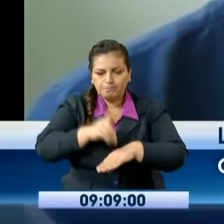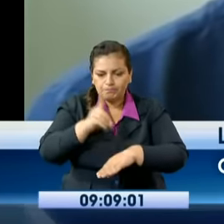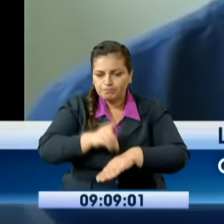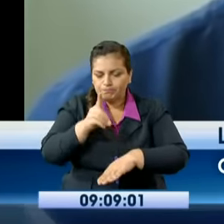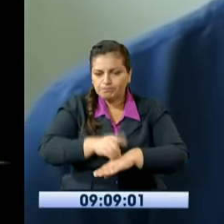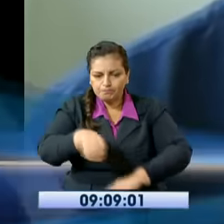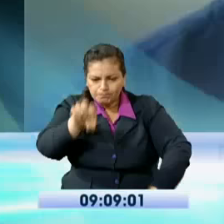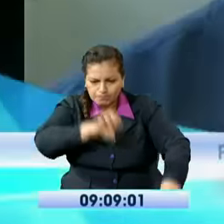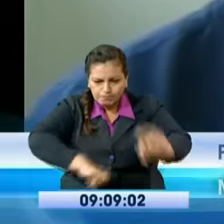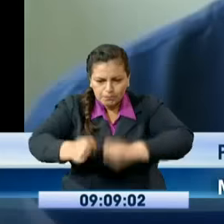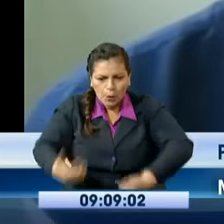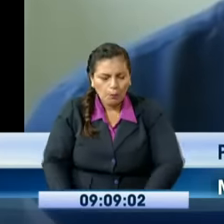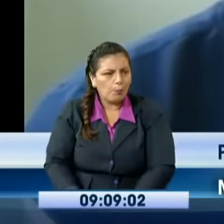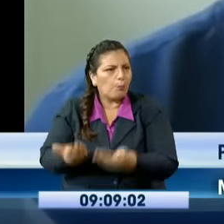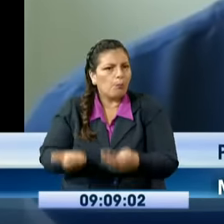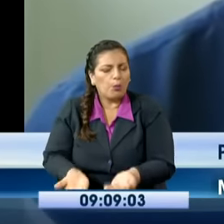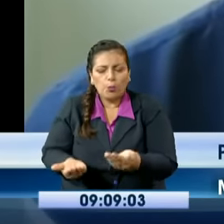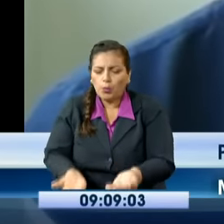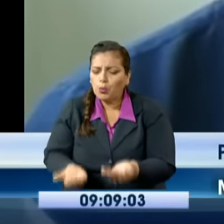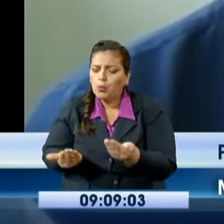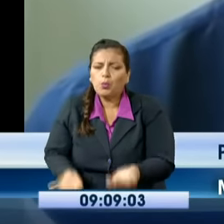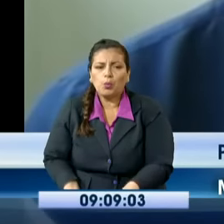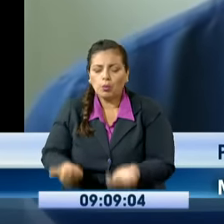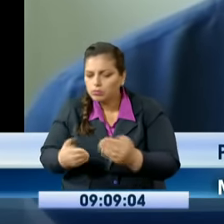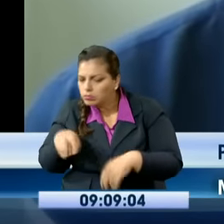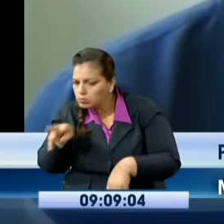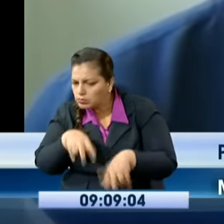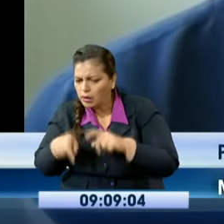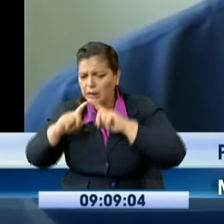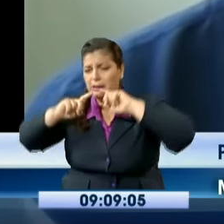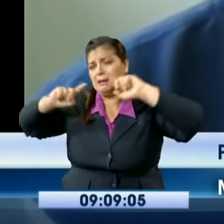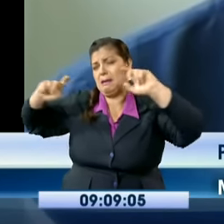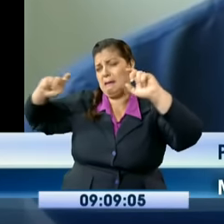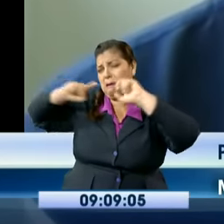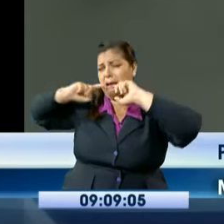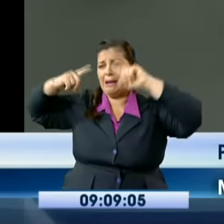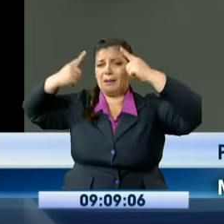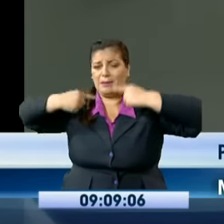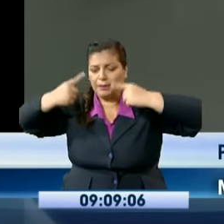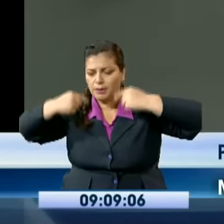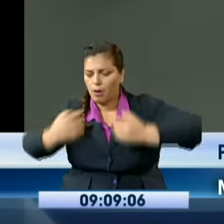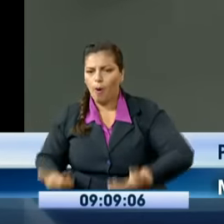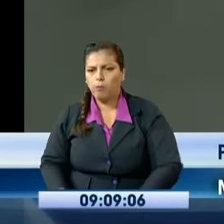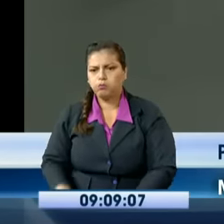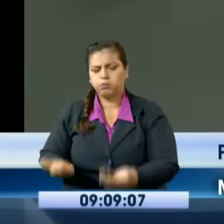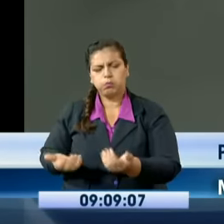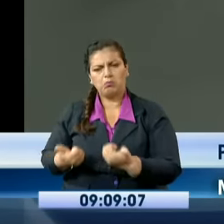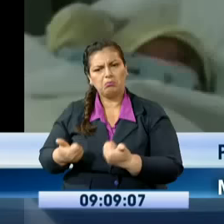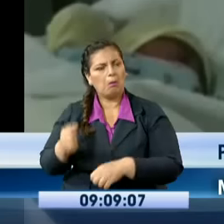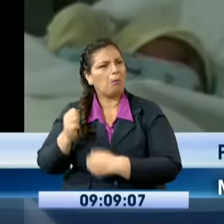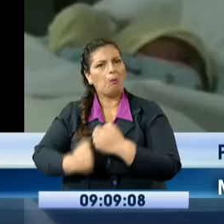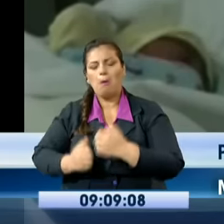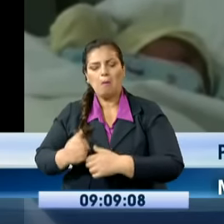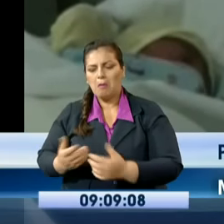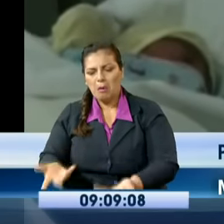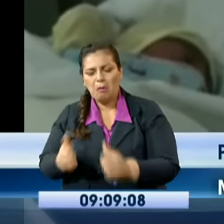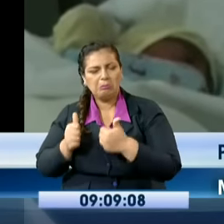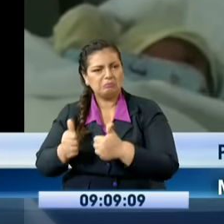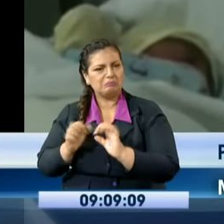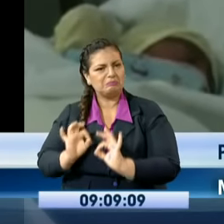signos vitales estables, igual con un llanto fuerte, sin ninguna complicación. Ahora está en la sala 118 junto a la